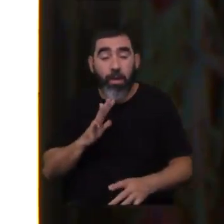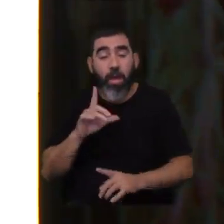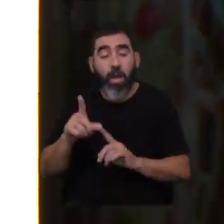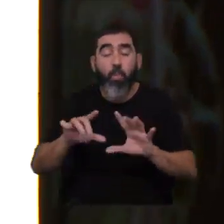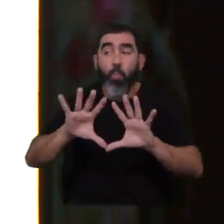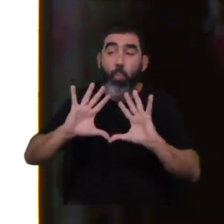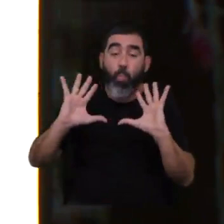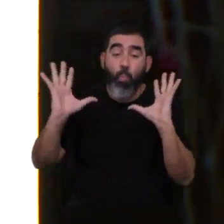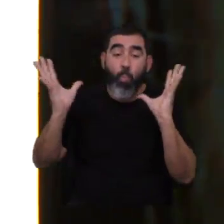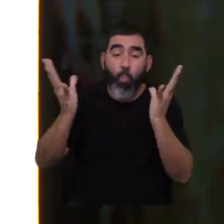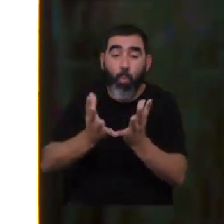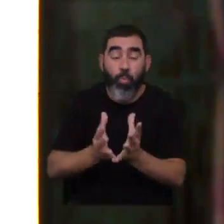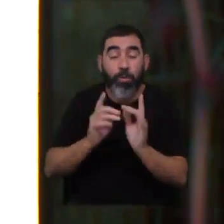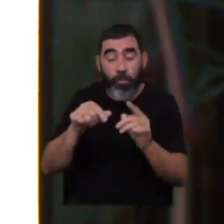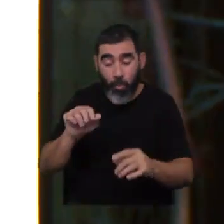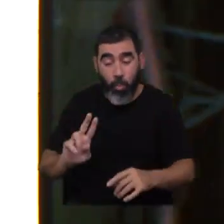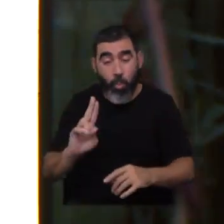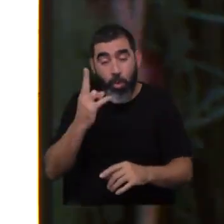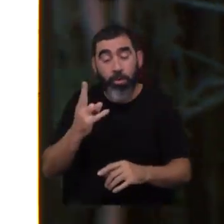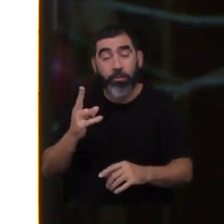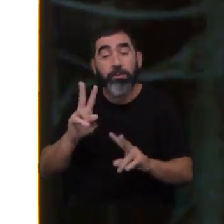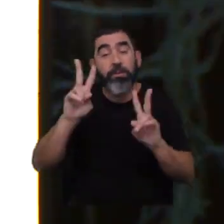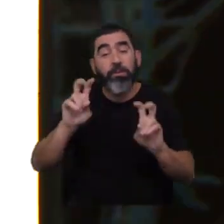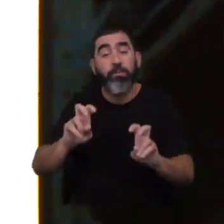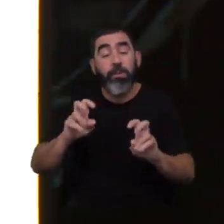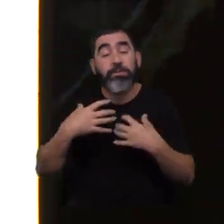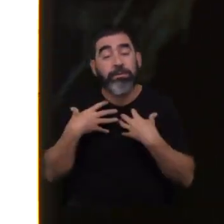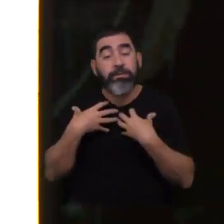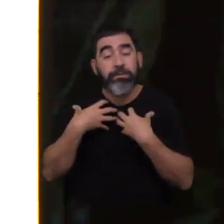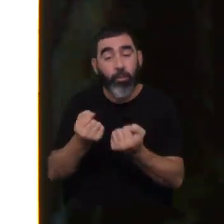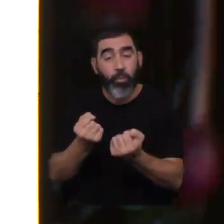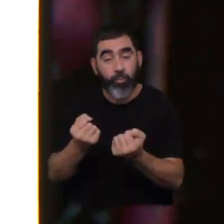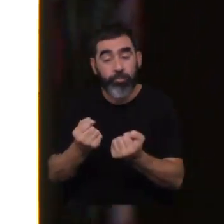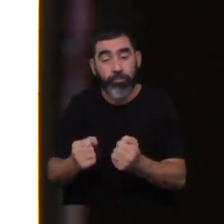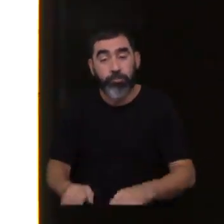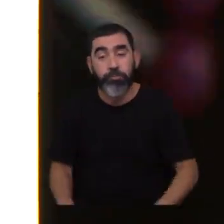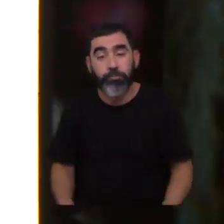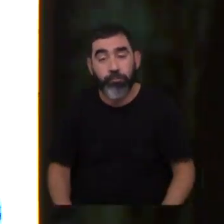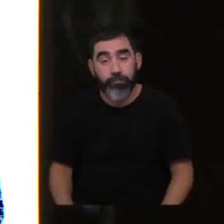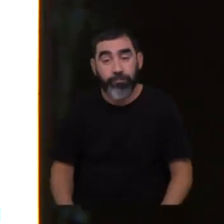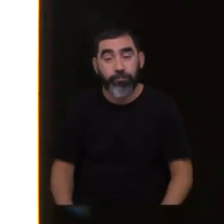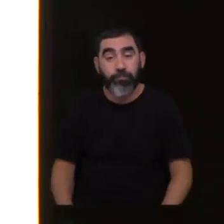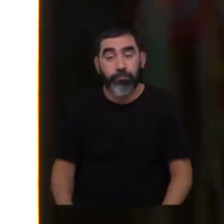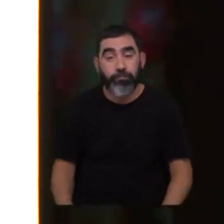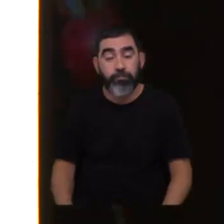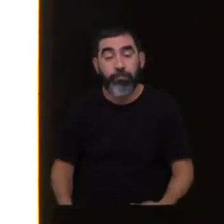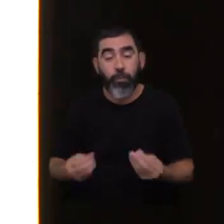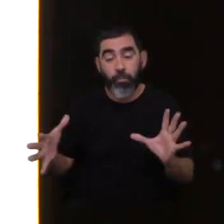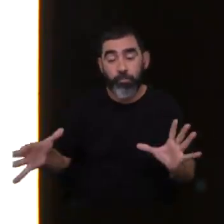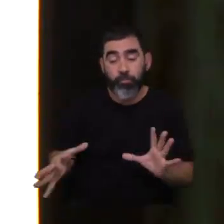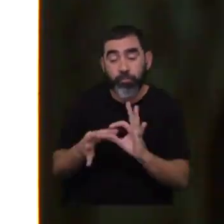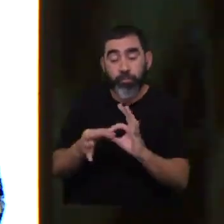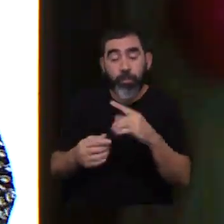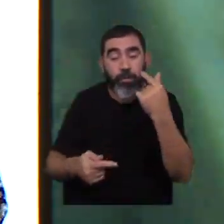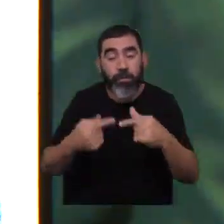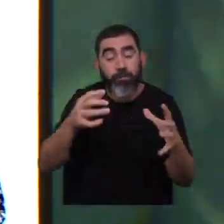mundial y también involucra a Uruguay sobre lo que es el tema de la salud, ¿no? Y cómo unir, digamos, los distintos